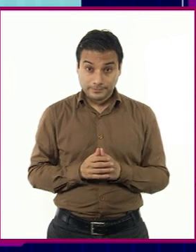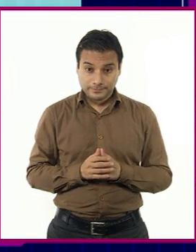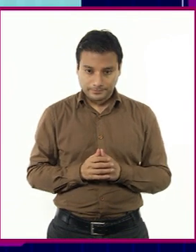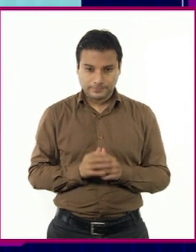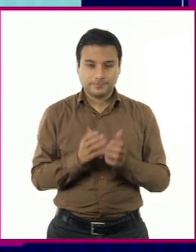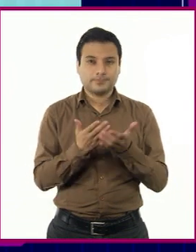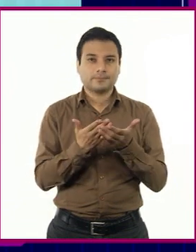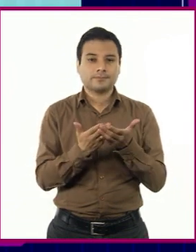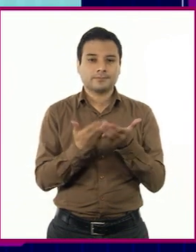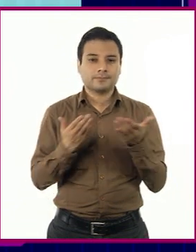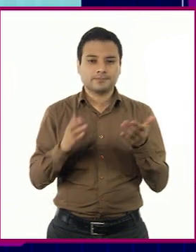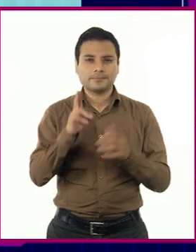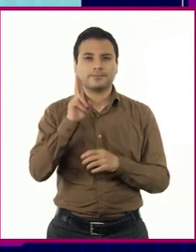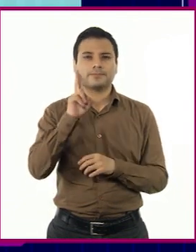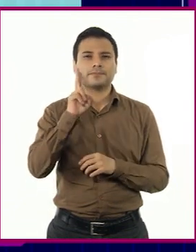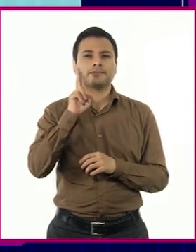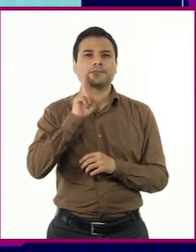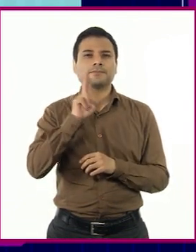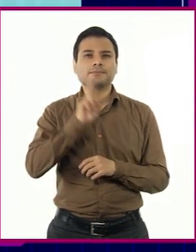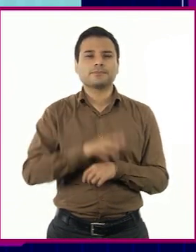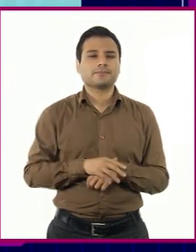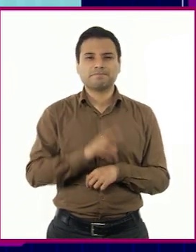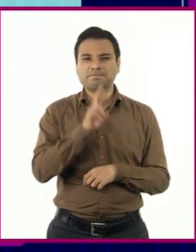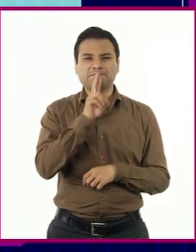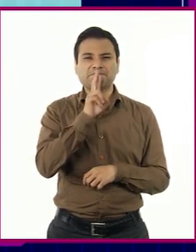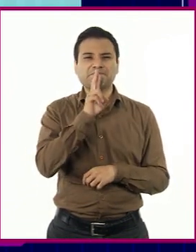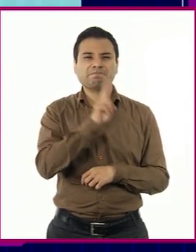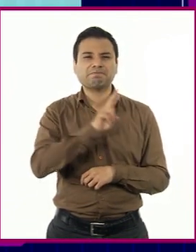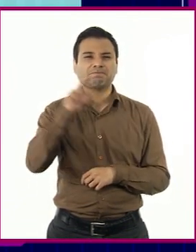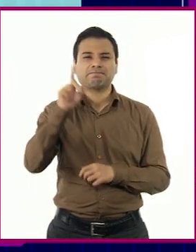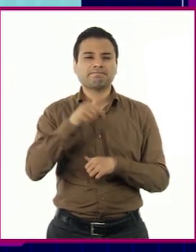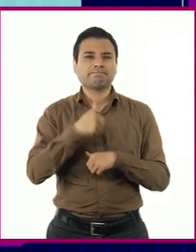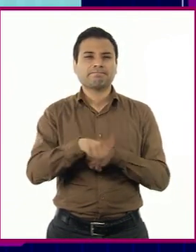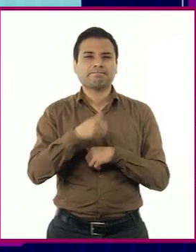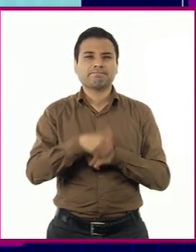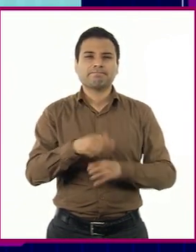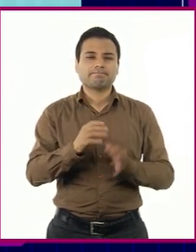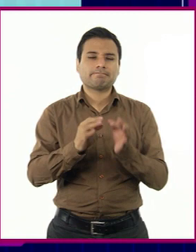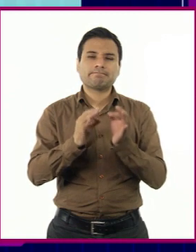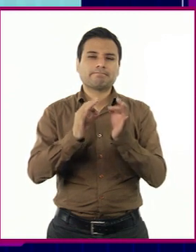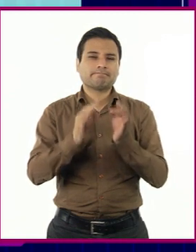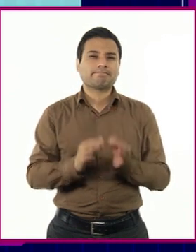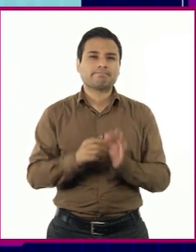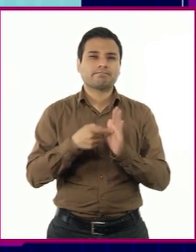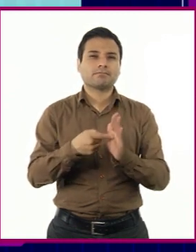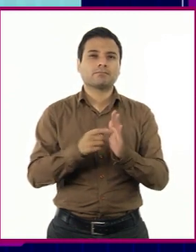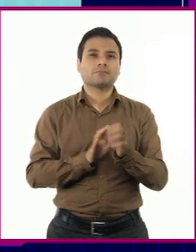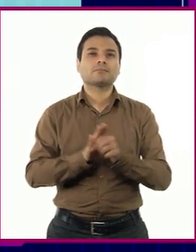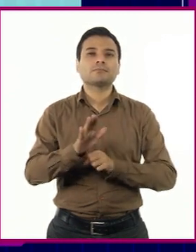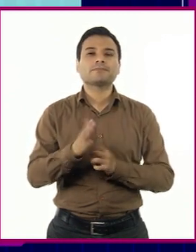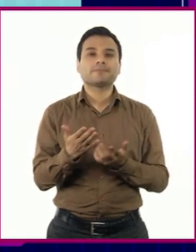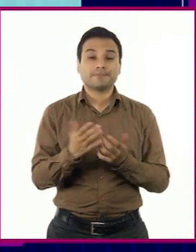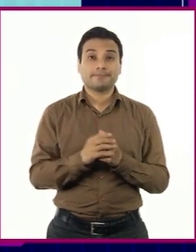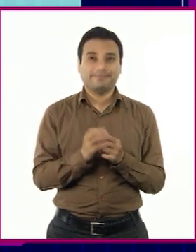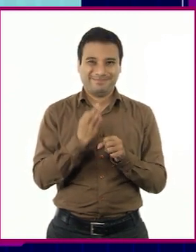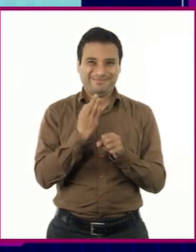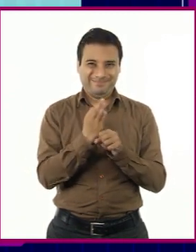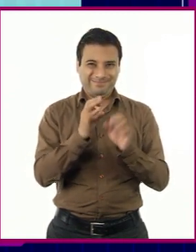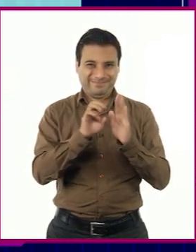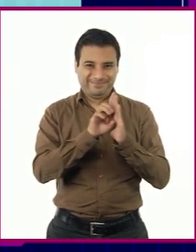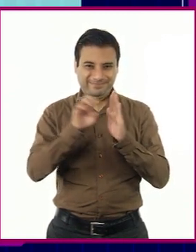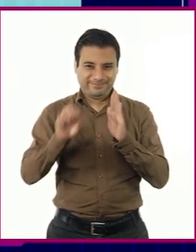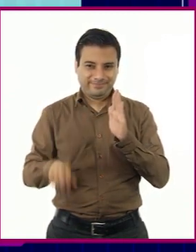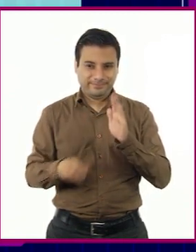a determinar cuál representa mejor al conjunto de datos. En este ejemplo que hemos empleado,